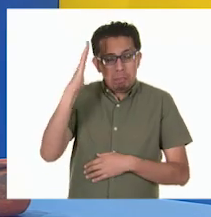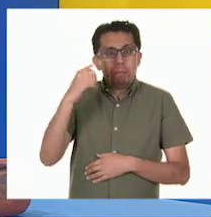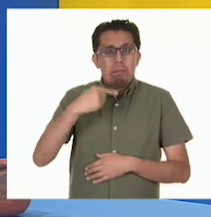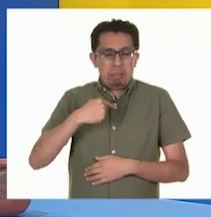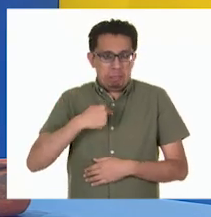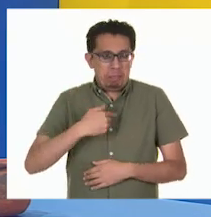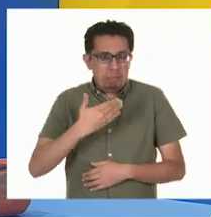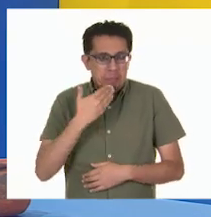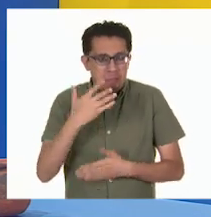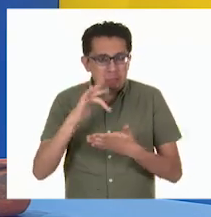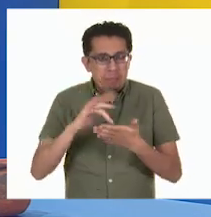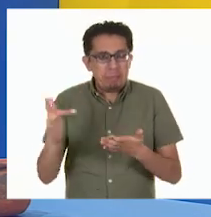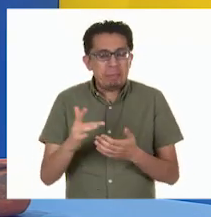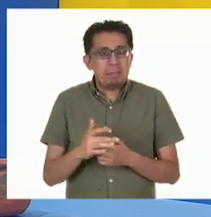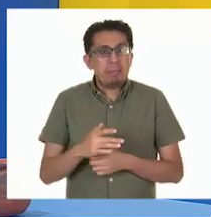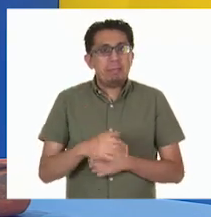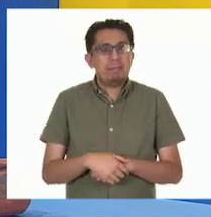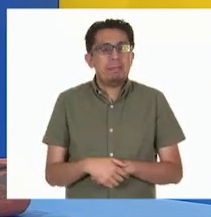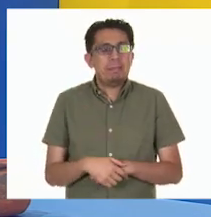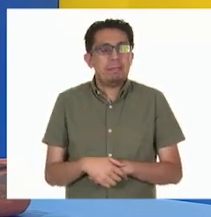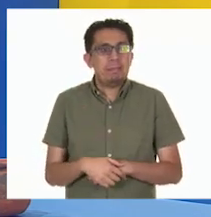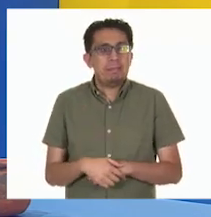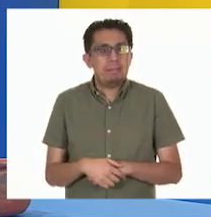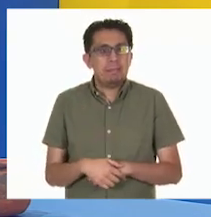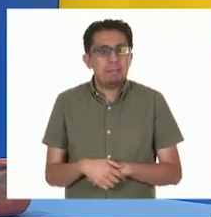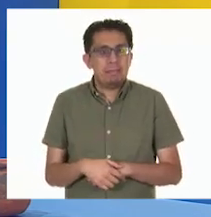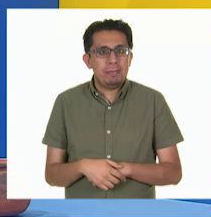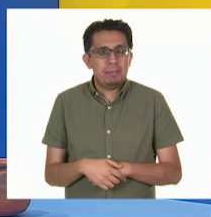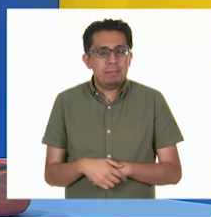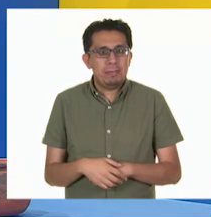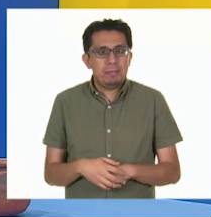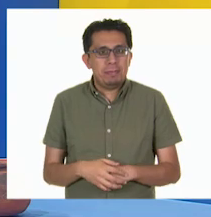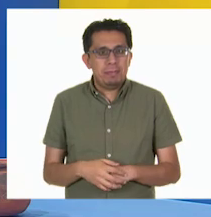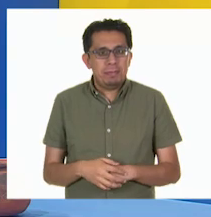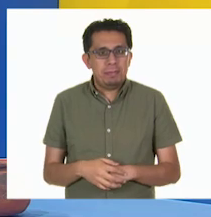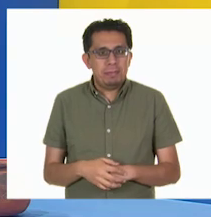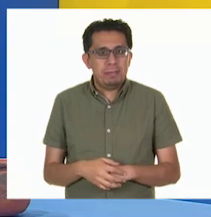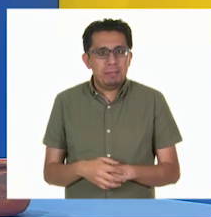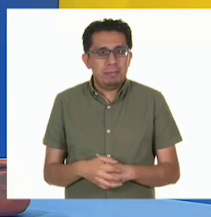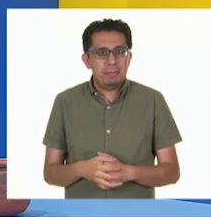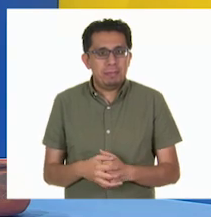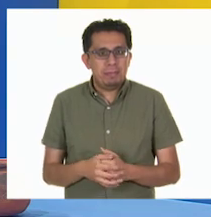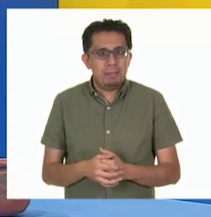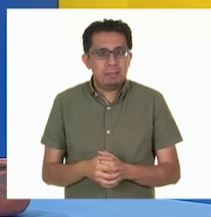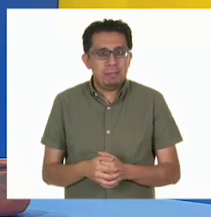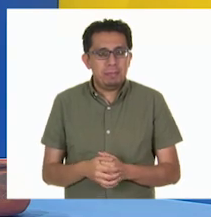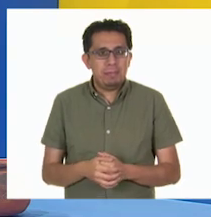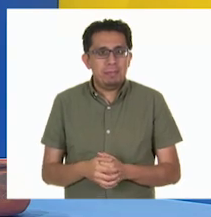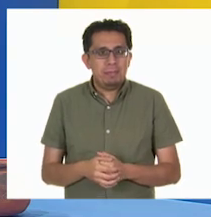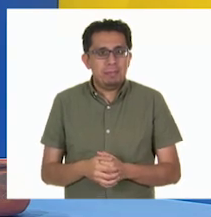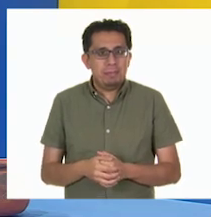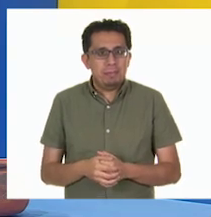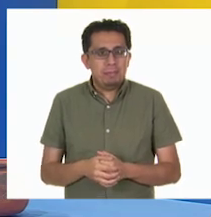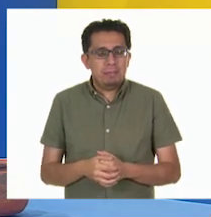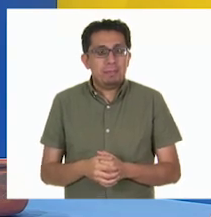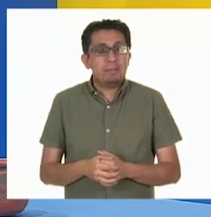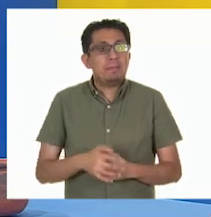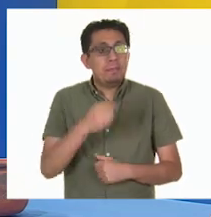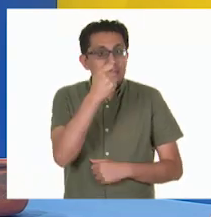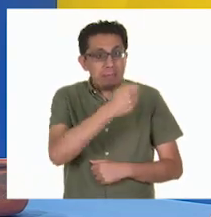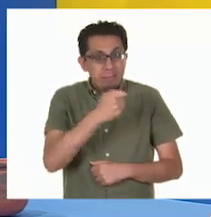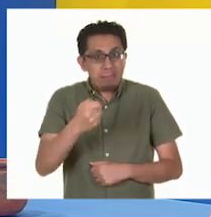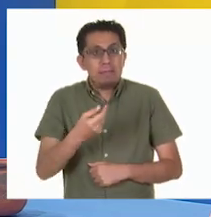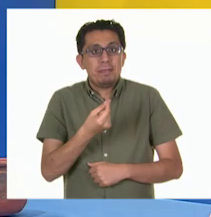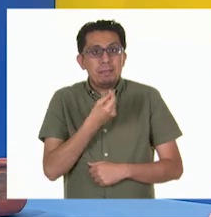bien. Muchas gracias. Cuiraba, Joaquín. Jeco hueca nilia tipa, mate traba. Saludo, niñas y